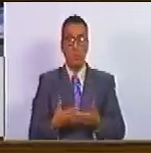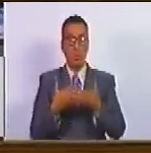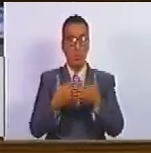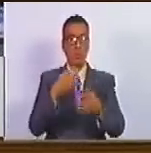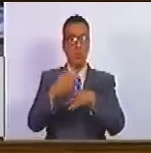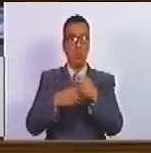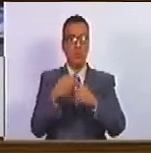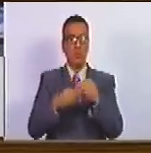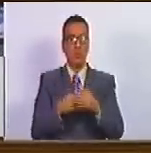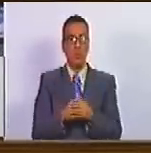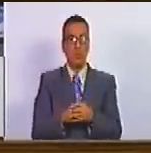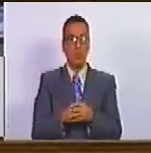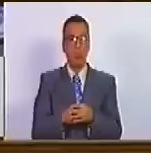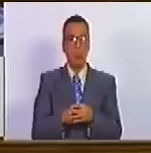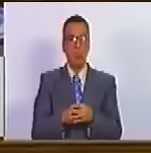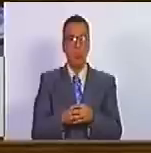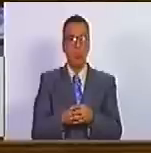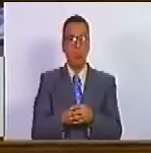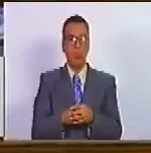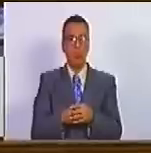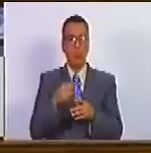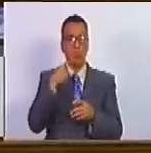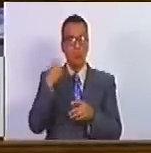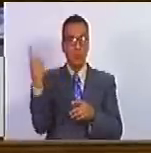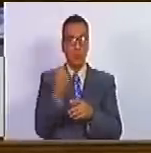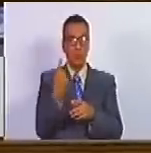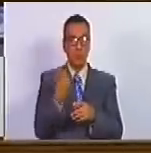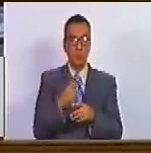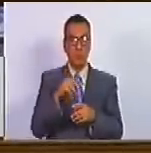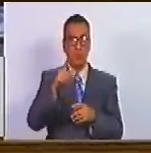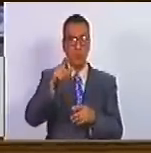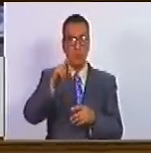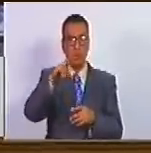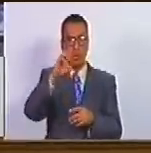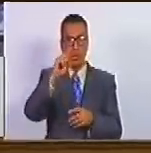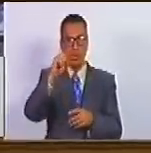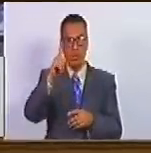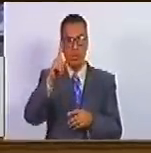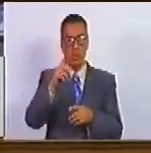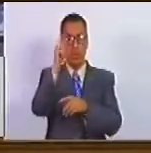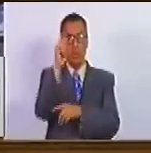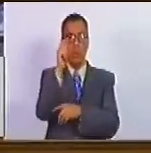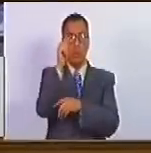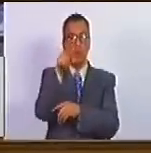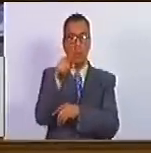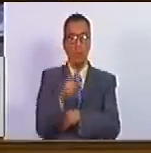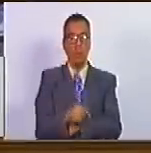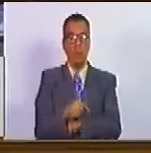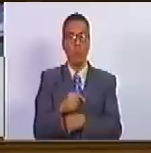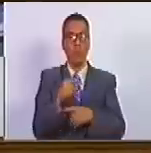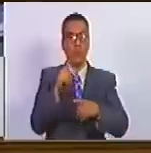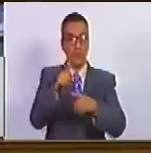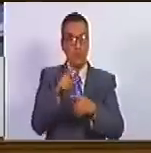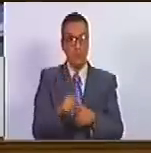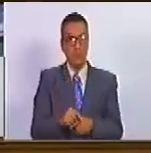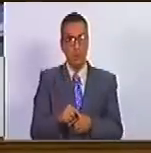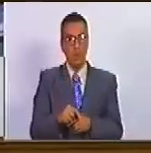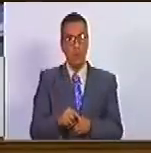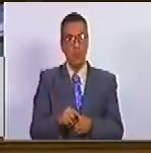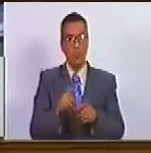hizo de manera sobrevenida el diputado Rondero. Las diputadas y diputados que estén a favor de